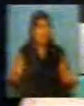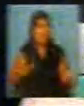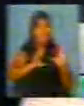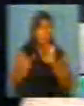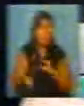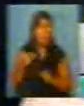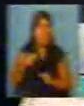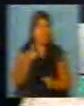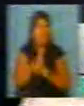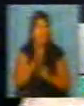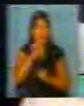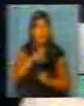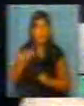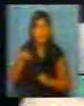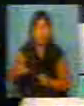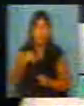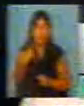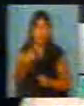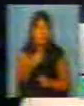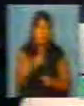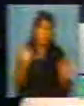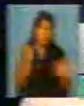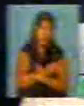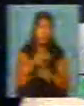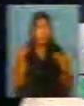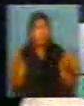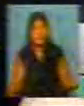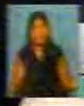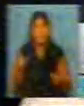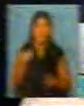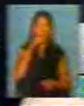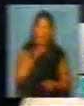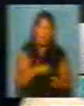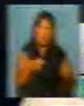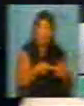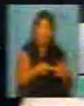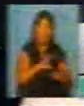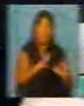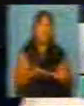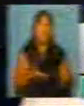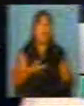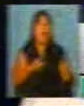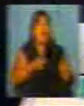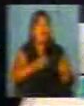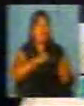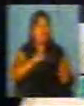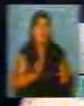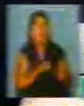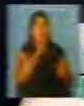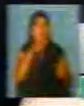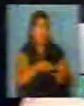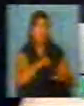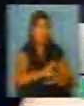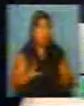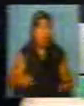hacer es perjudicar a sus propios compañeros. No se lo vamos a permitir. Por eso, seguimos